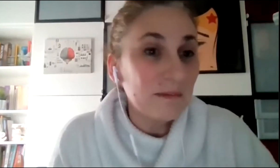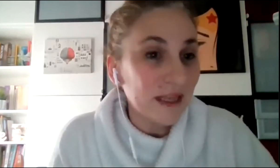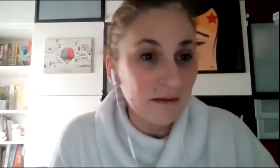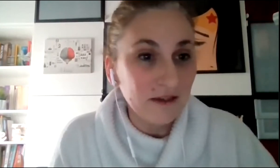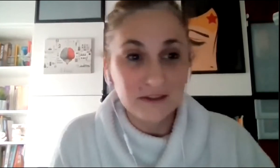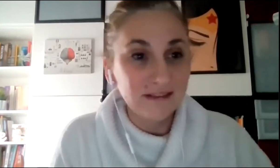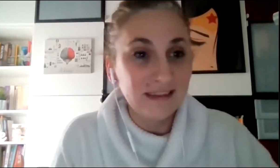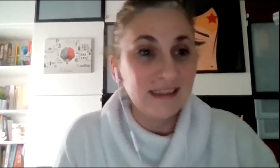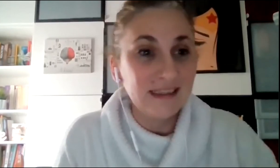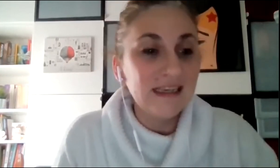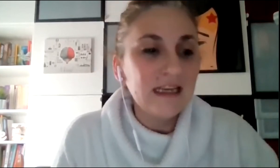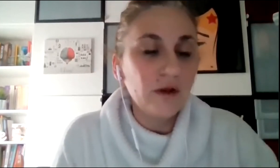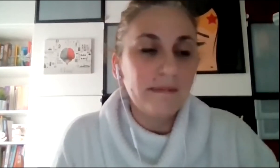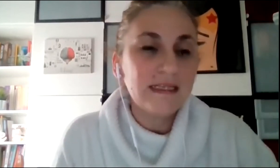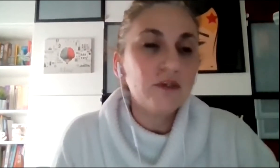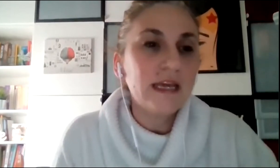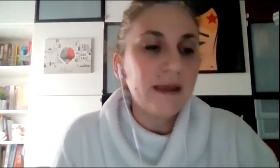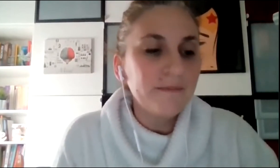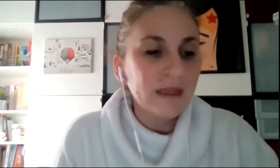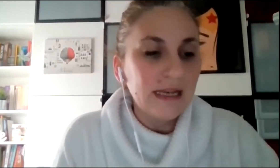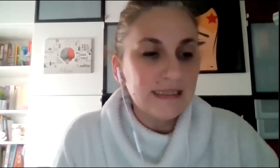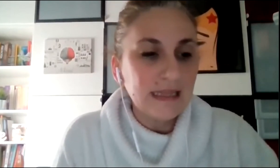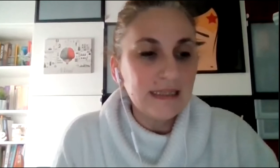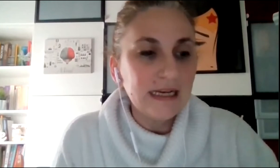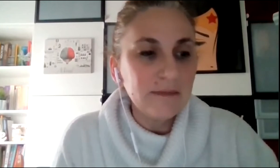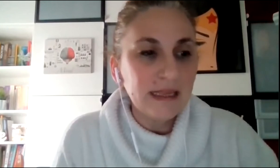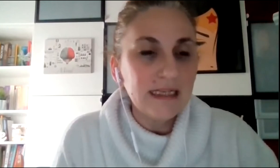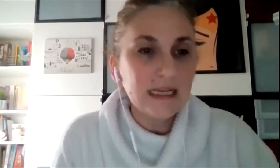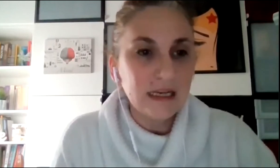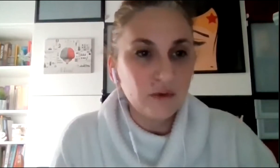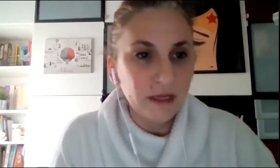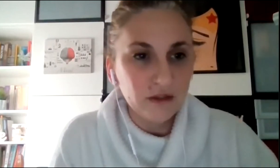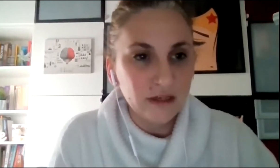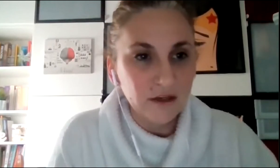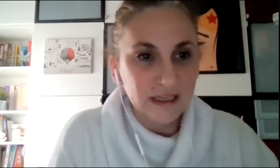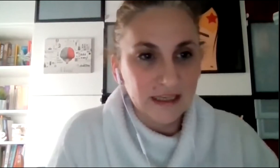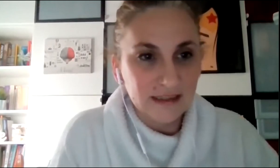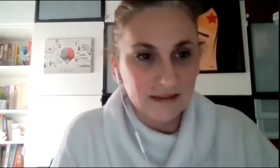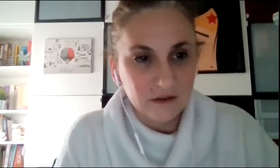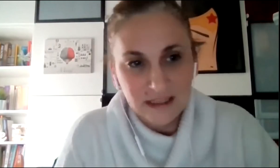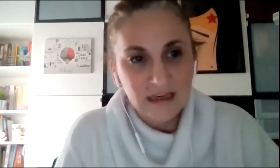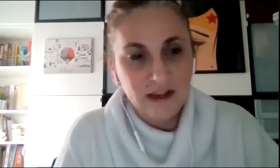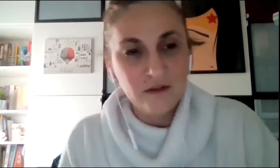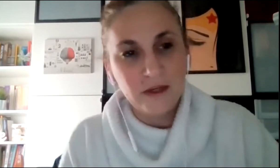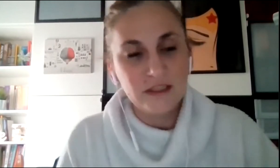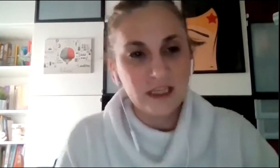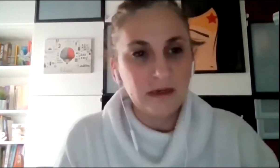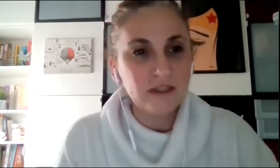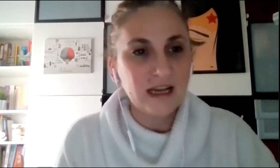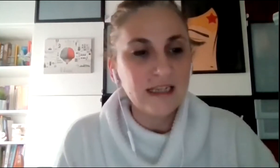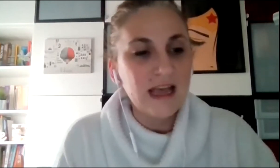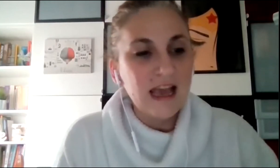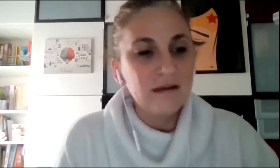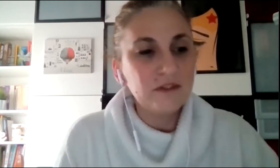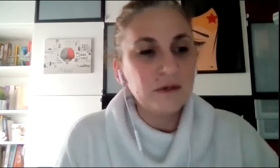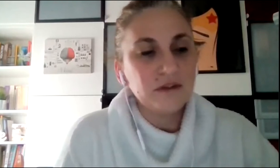pasan desapercibidos, ¿no? Y pensemos que las estadísticas parece que se quedan en números, ¿no? Que no tienen significado, pero si les ponemos